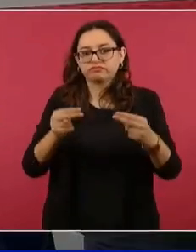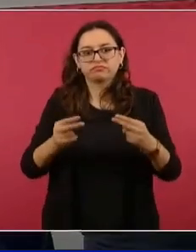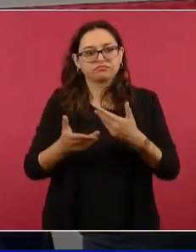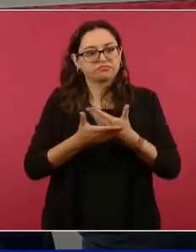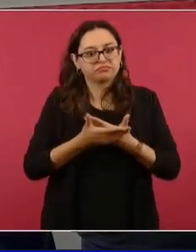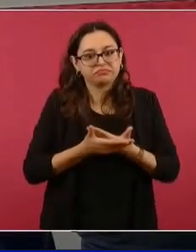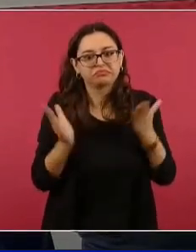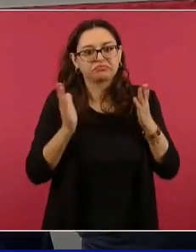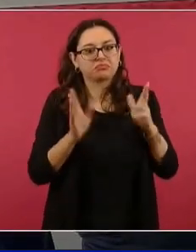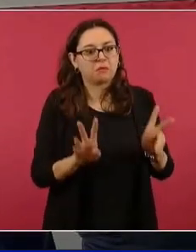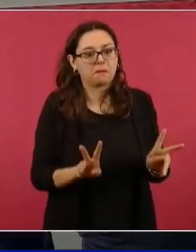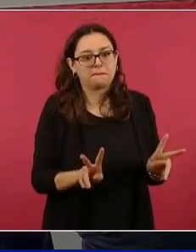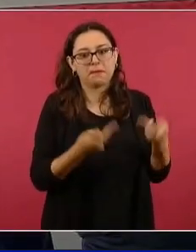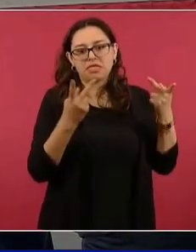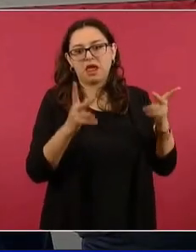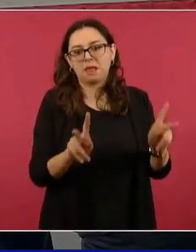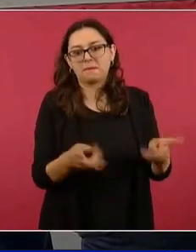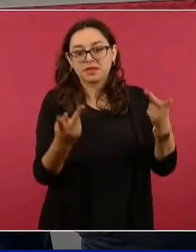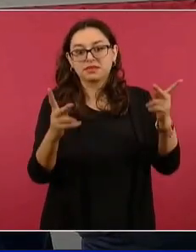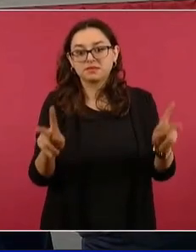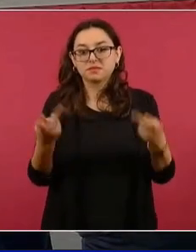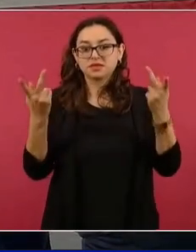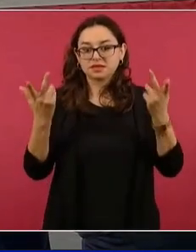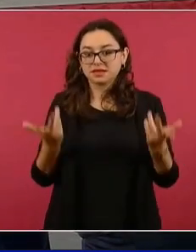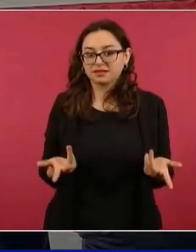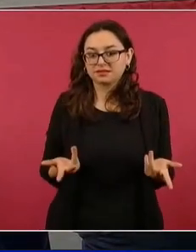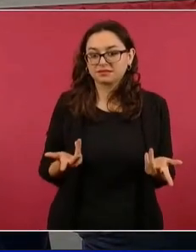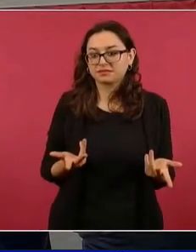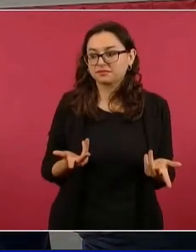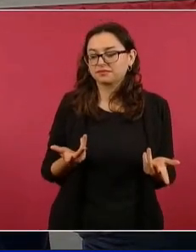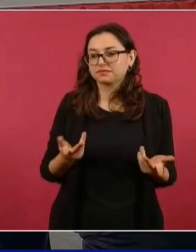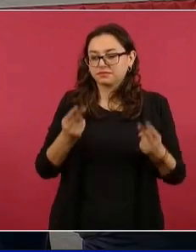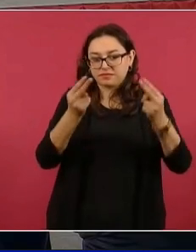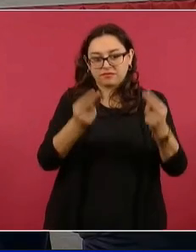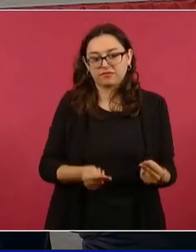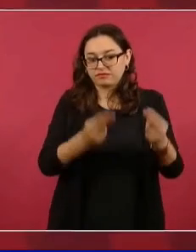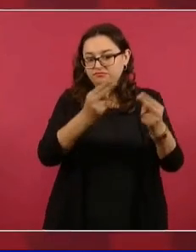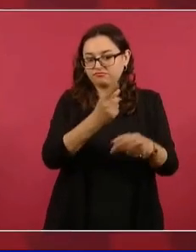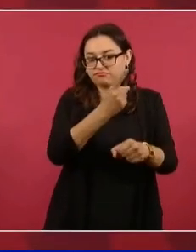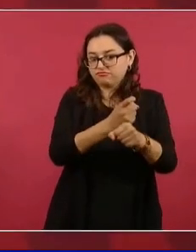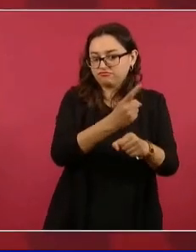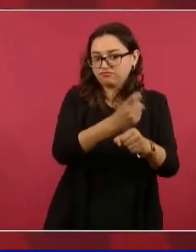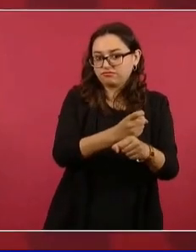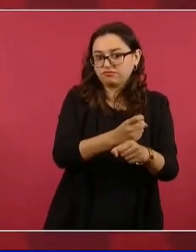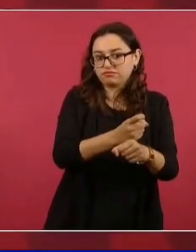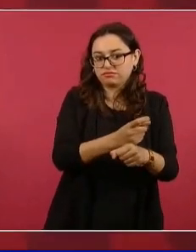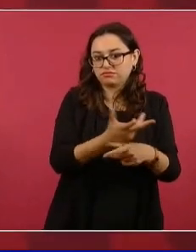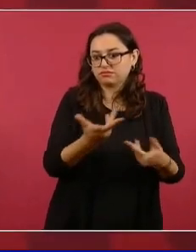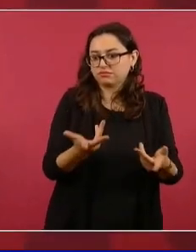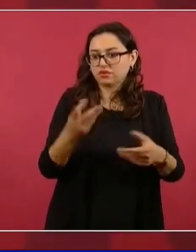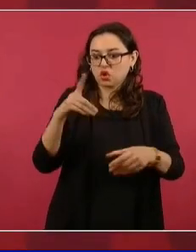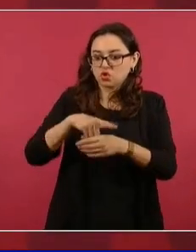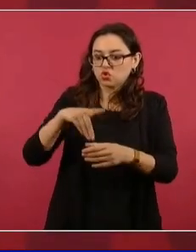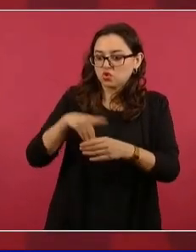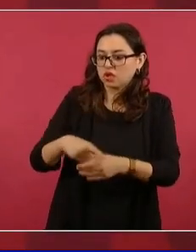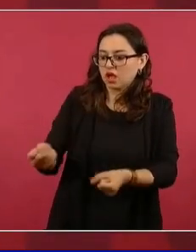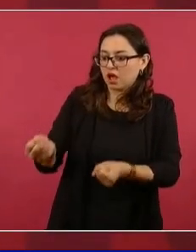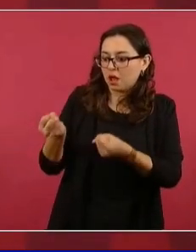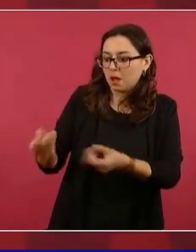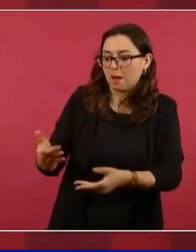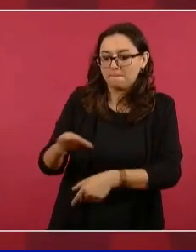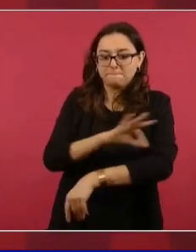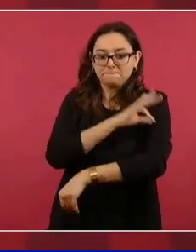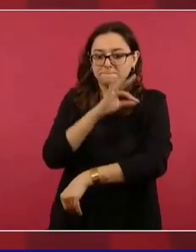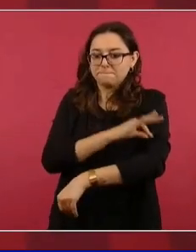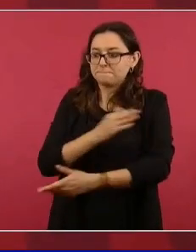las patentes privilegiaron su negocio privado y se dedicaron principalmente a fabricar vacunas